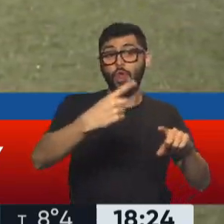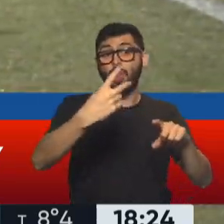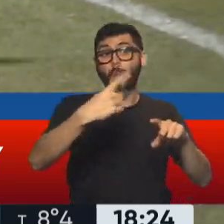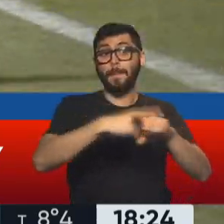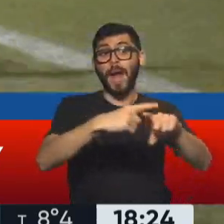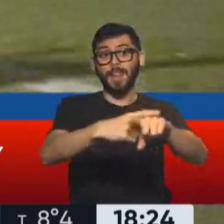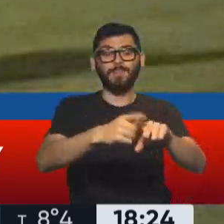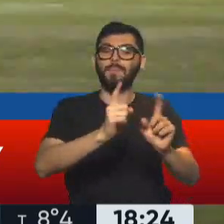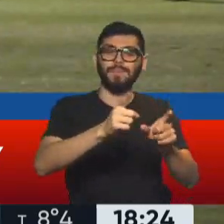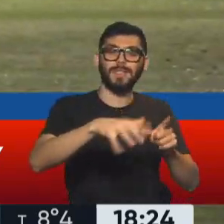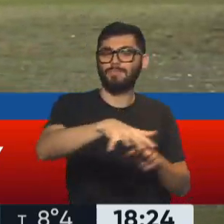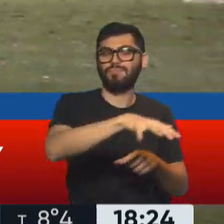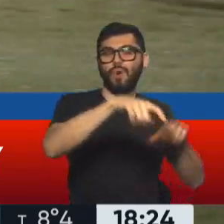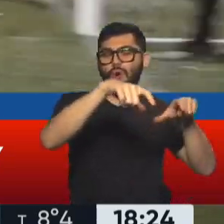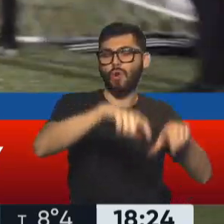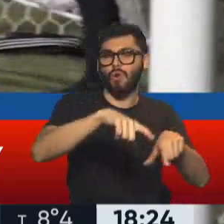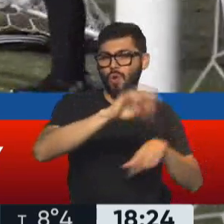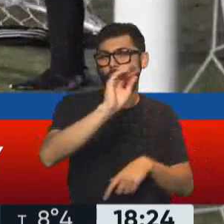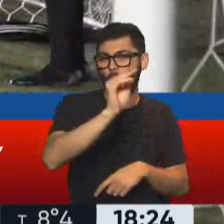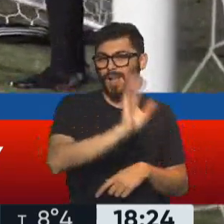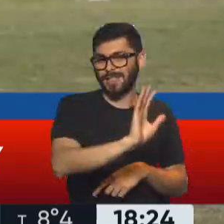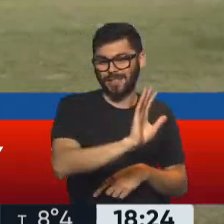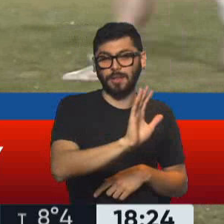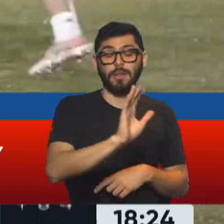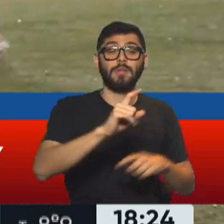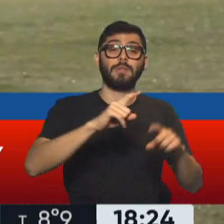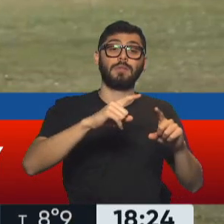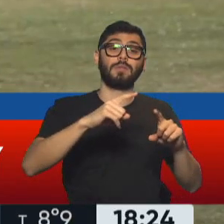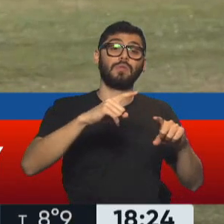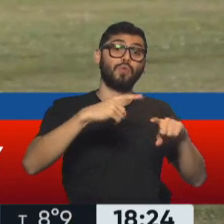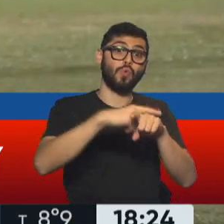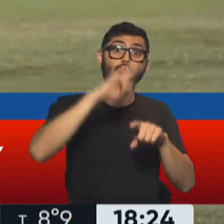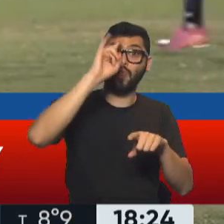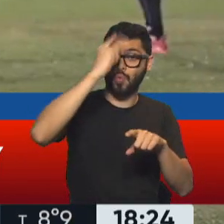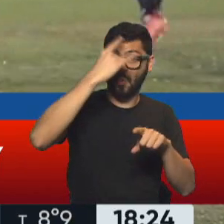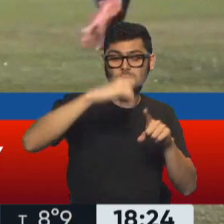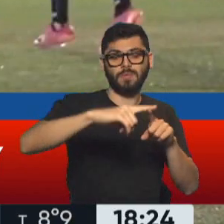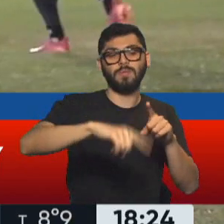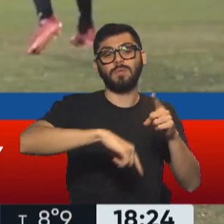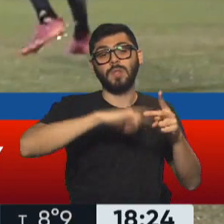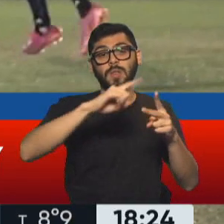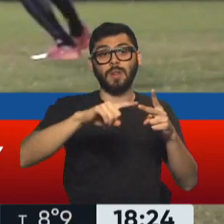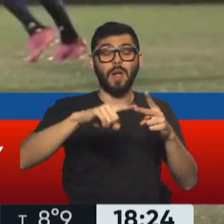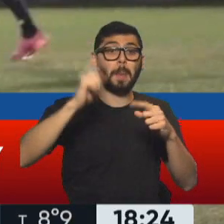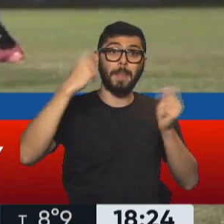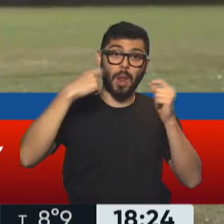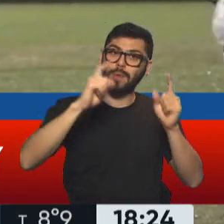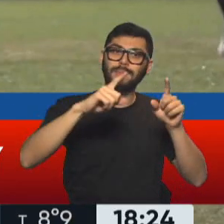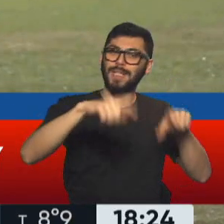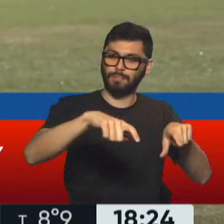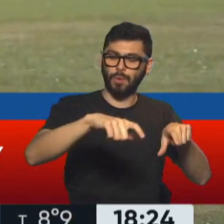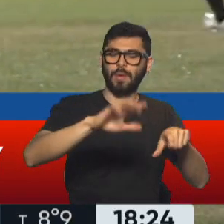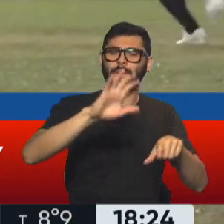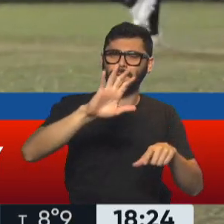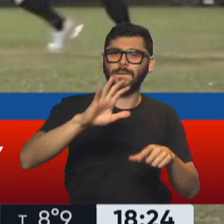ya permaneciendo en tierra brasileña, tanto el partido contra Uruguay como frente a Paraguay. ¿Y qué